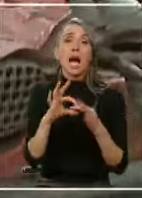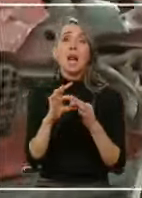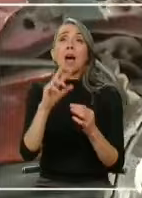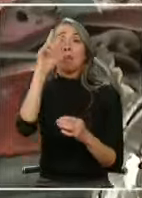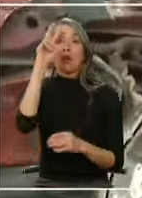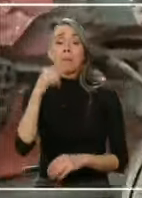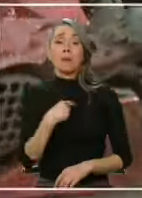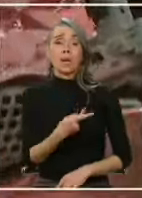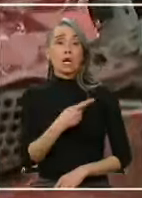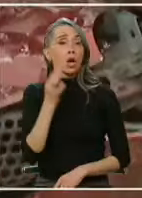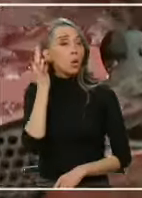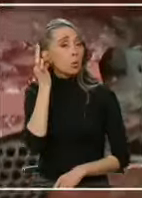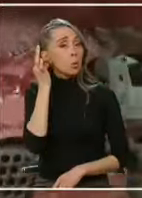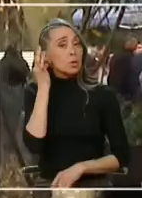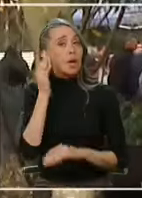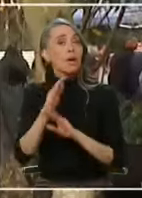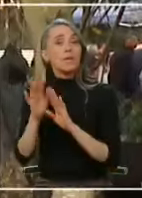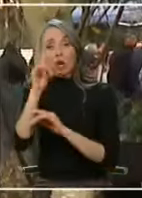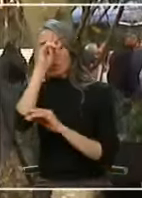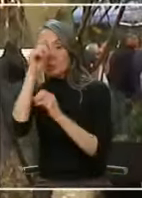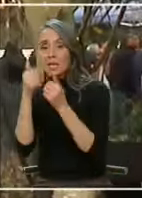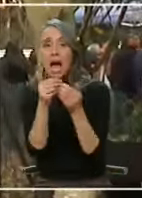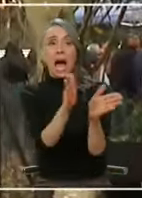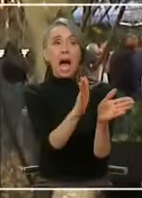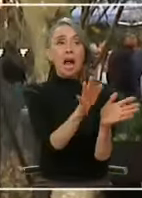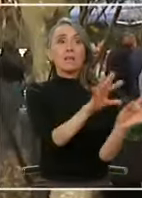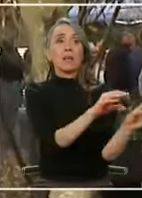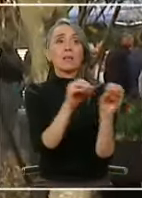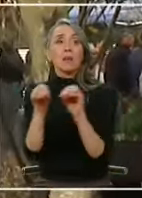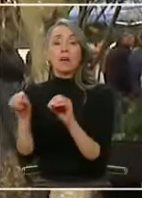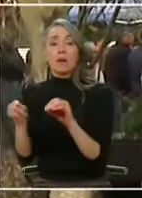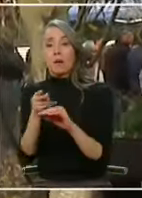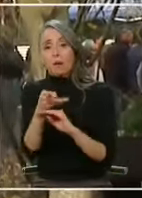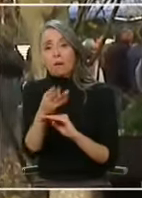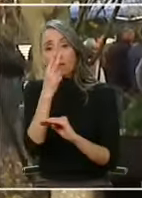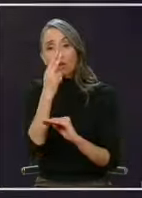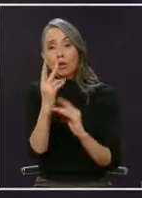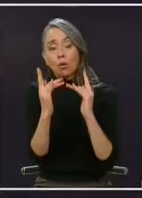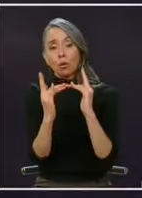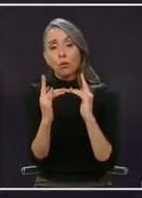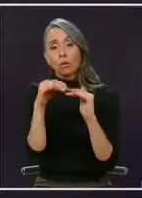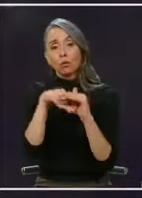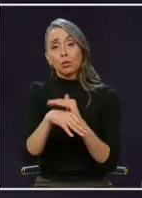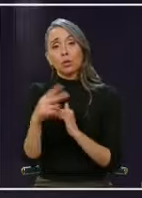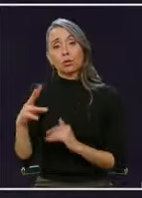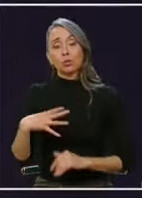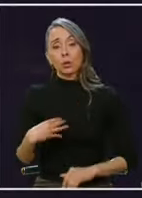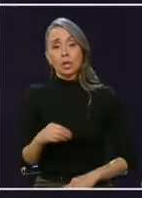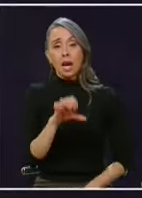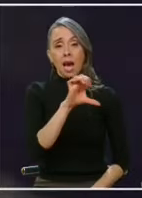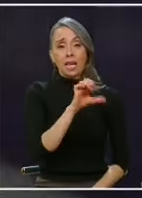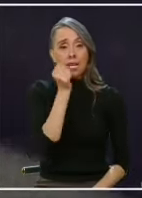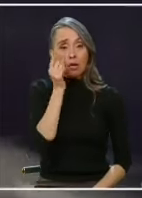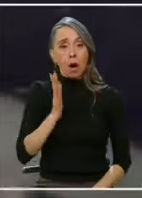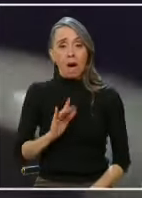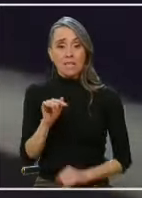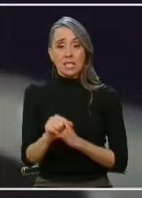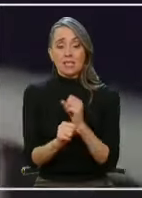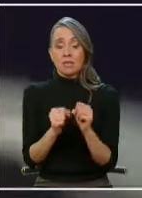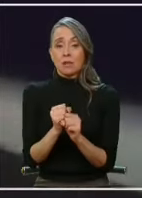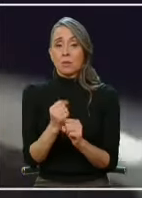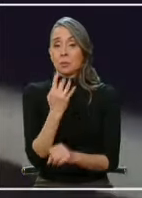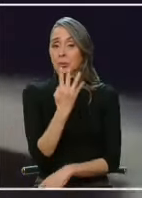cuñada salió ya del hospital. Y gracias a Dios la podemos tener acá también en el funeral de su hija. Entre enero y abril de este